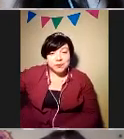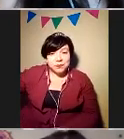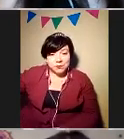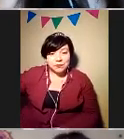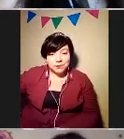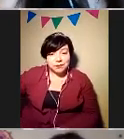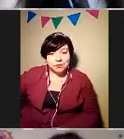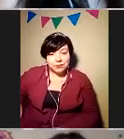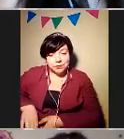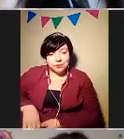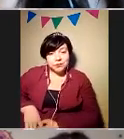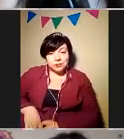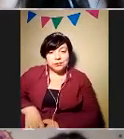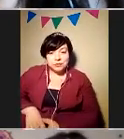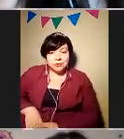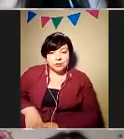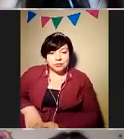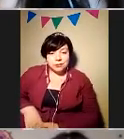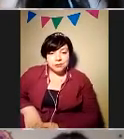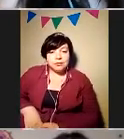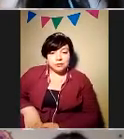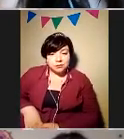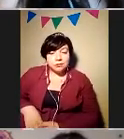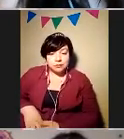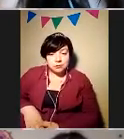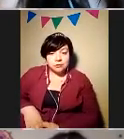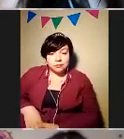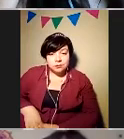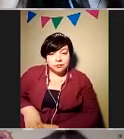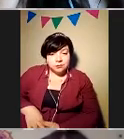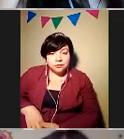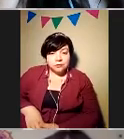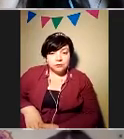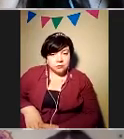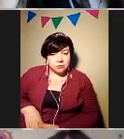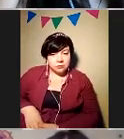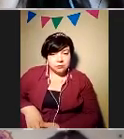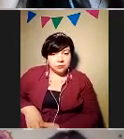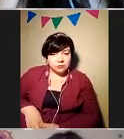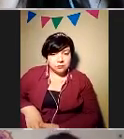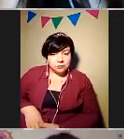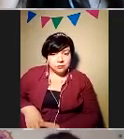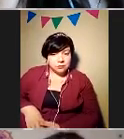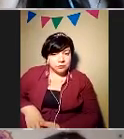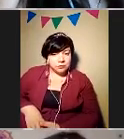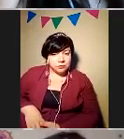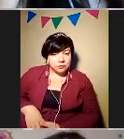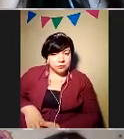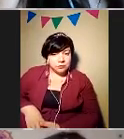Claro, el otro fashion, o sea, el diseñador ven, hay en ti una atención